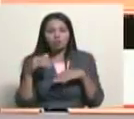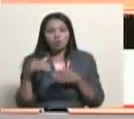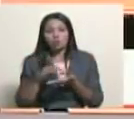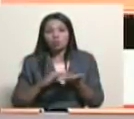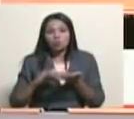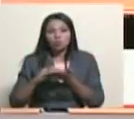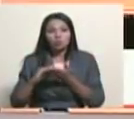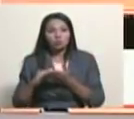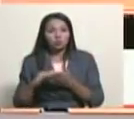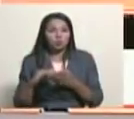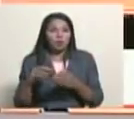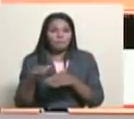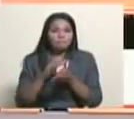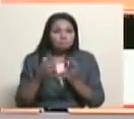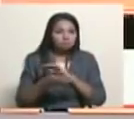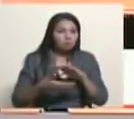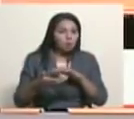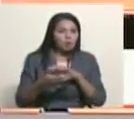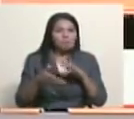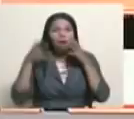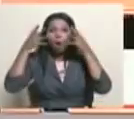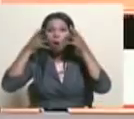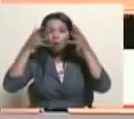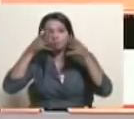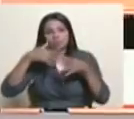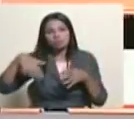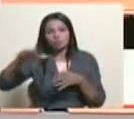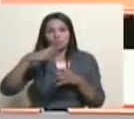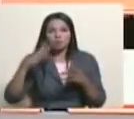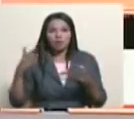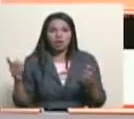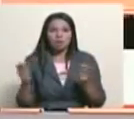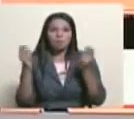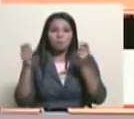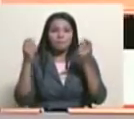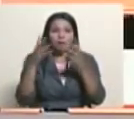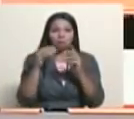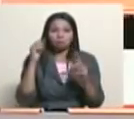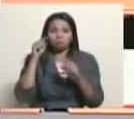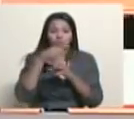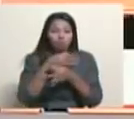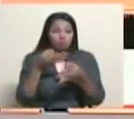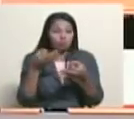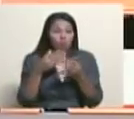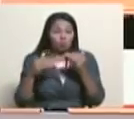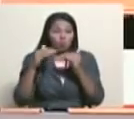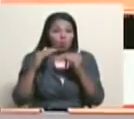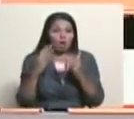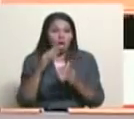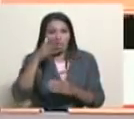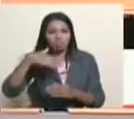críticas, en orientación del pueblo, en motivación, en moralización del pueblo, en capacidad de